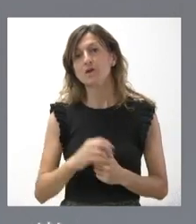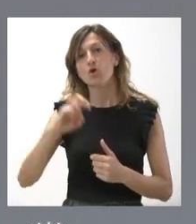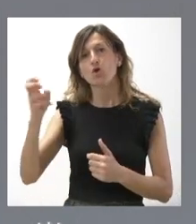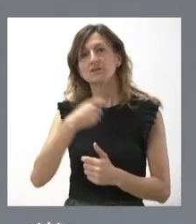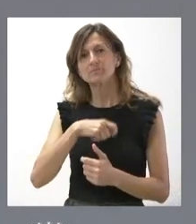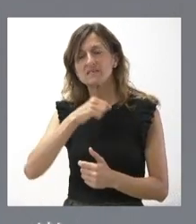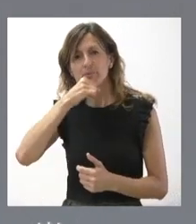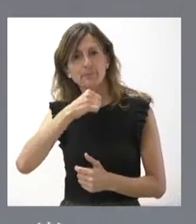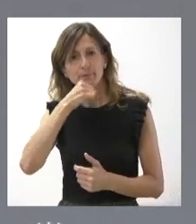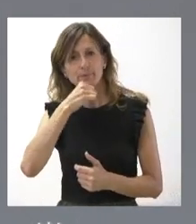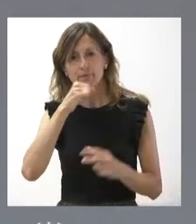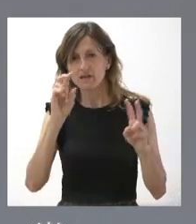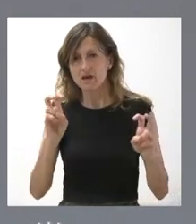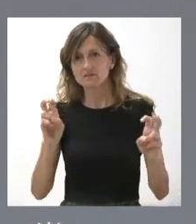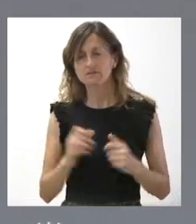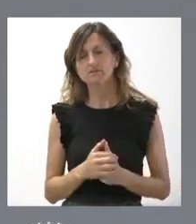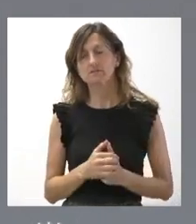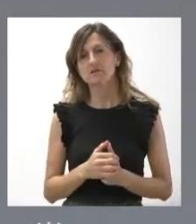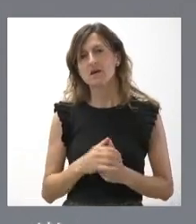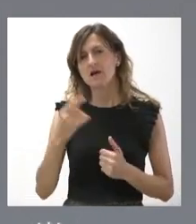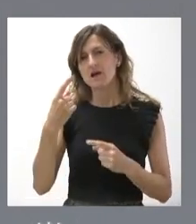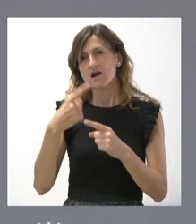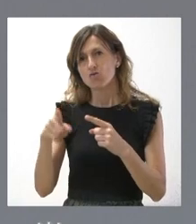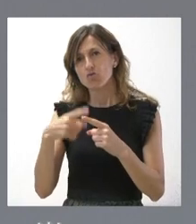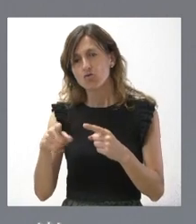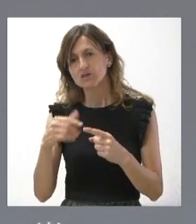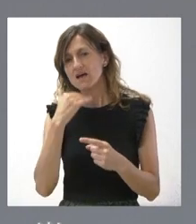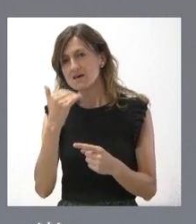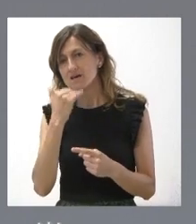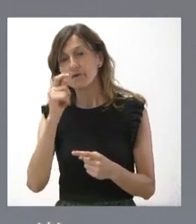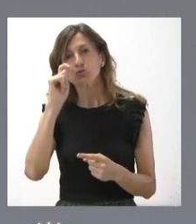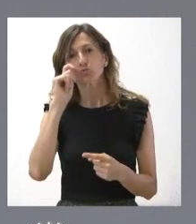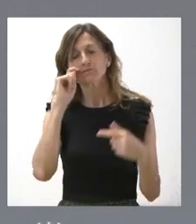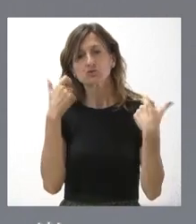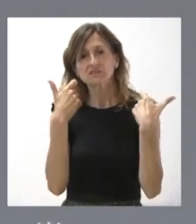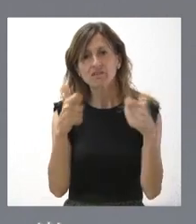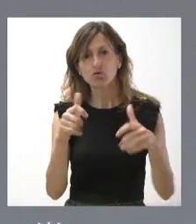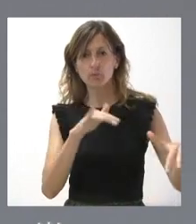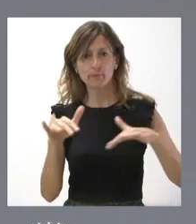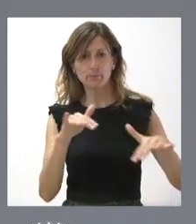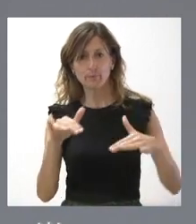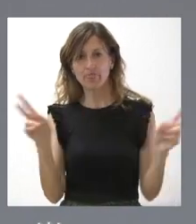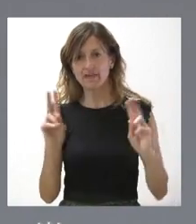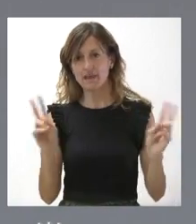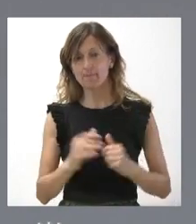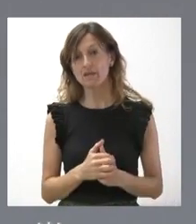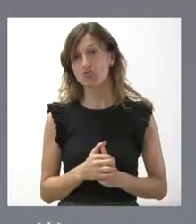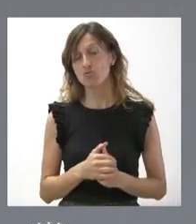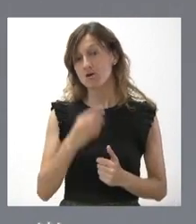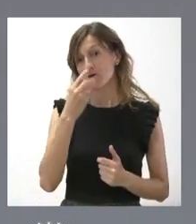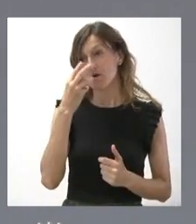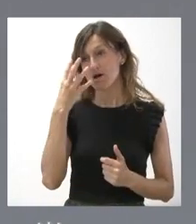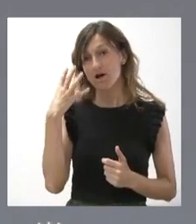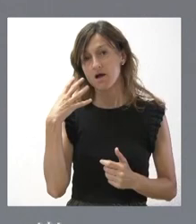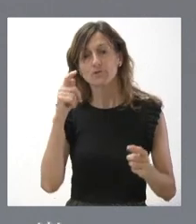muy viejas y que tienen cierta salud, pero es que el turismo es un sector muy dinámico y en estos últimos años